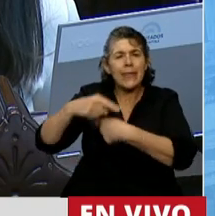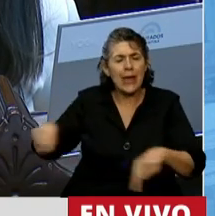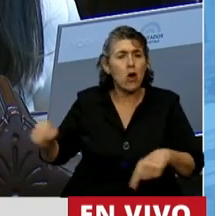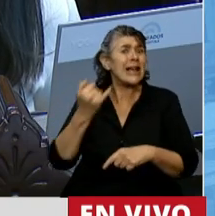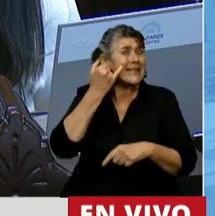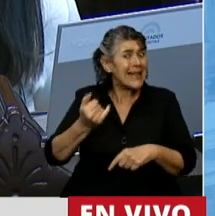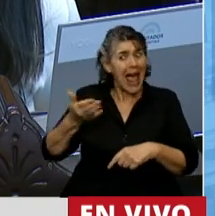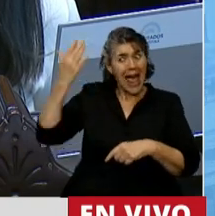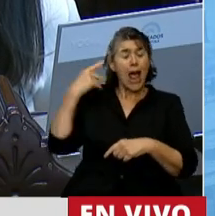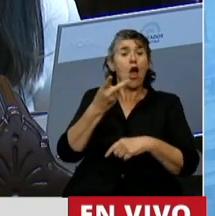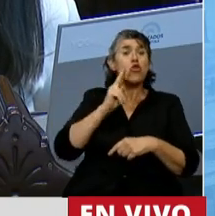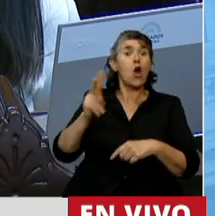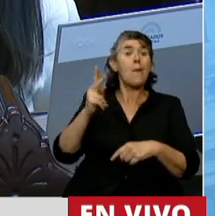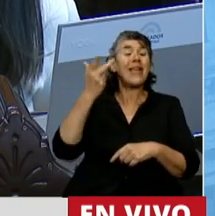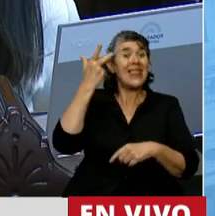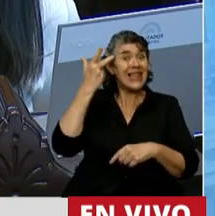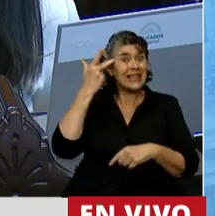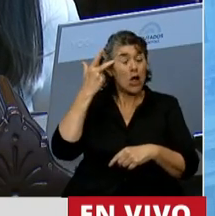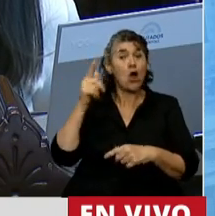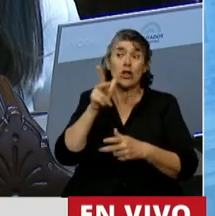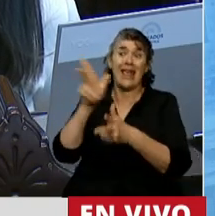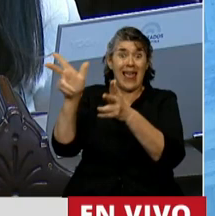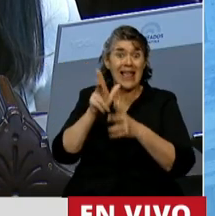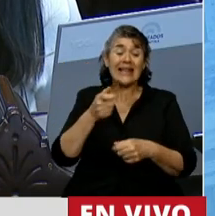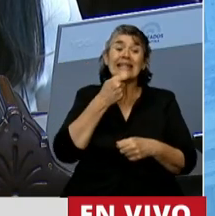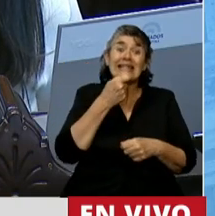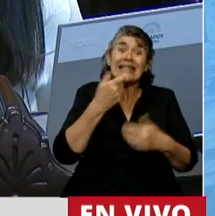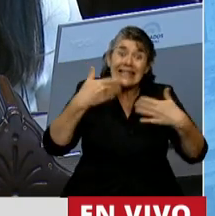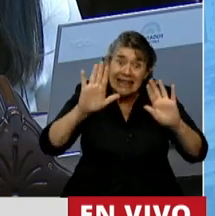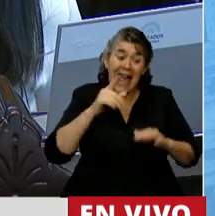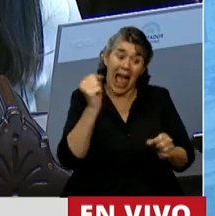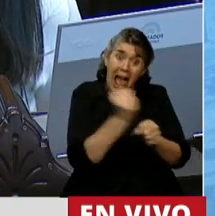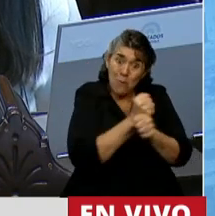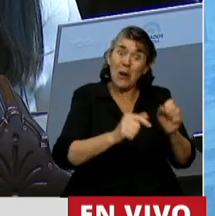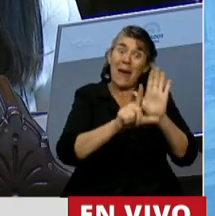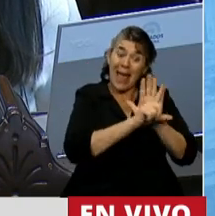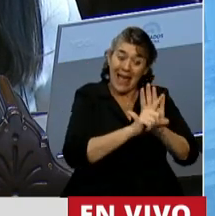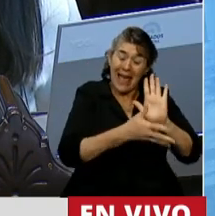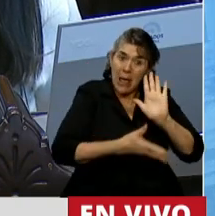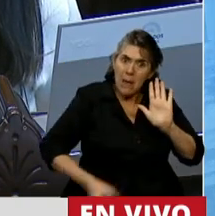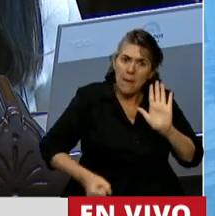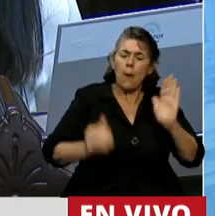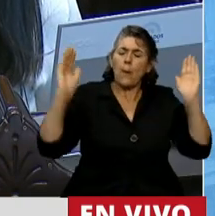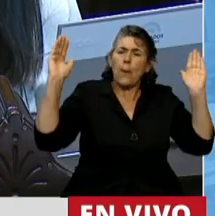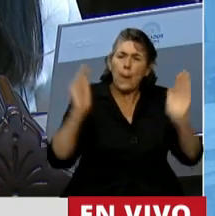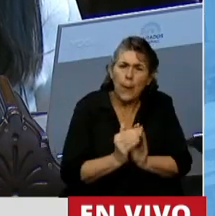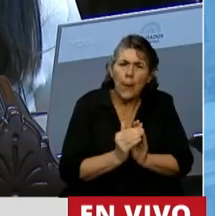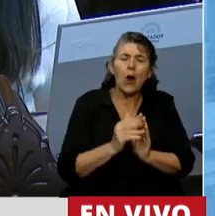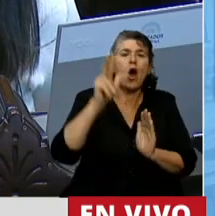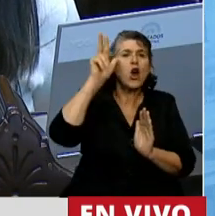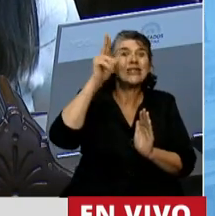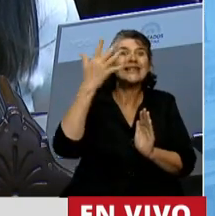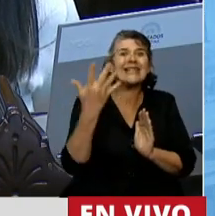nos advertían que si aprobábamos la interrupción legal del embarazo, bajábamos más del 85%